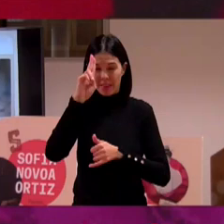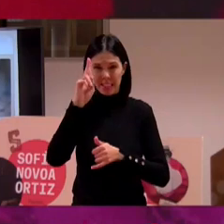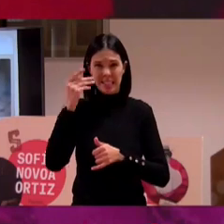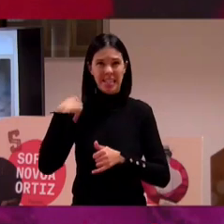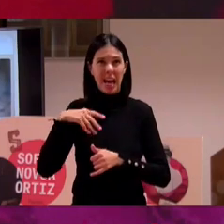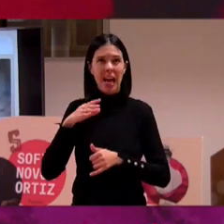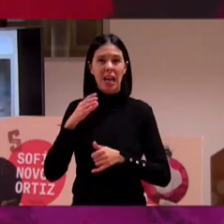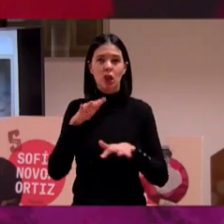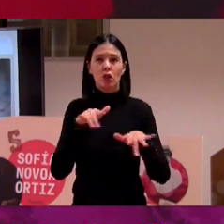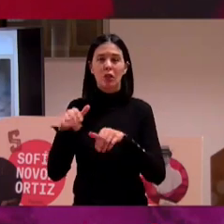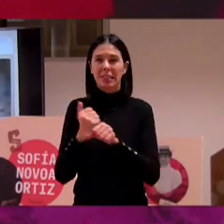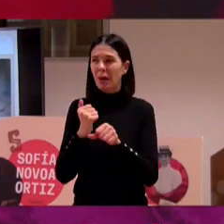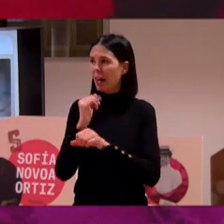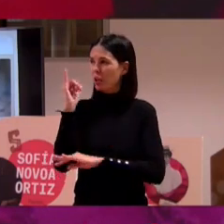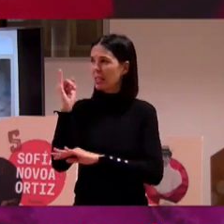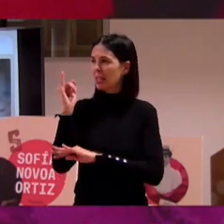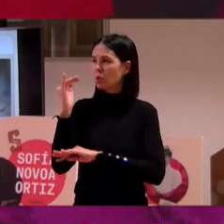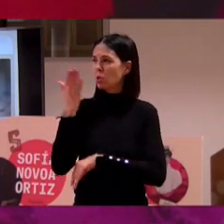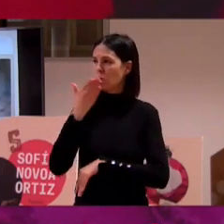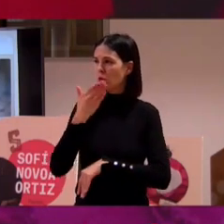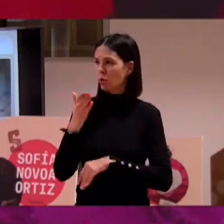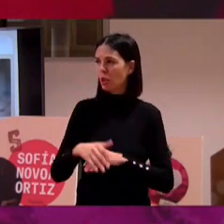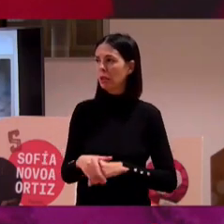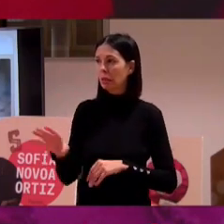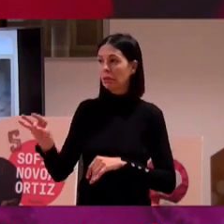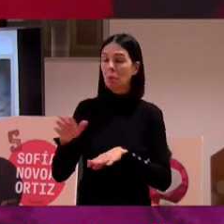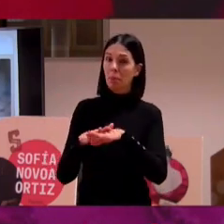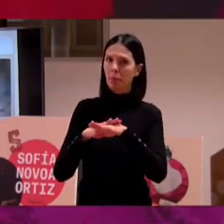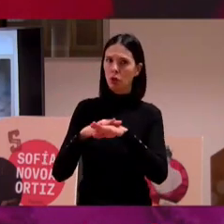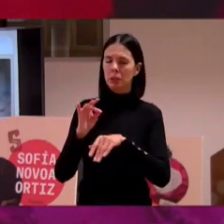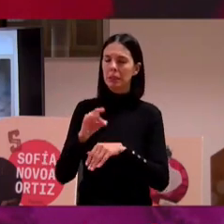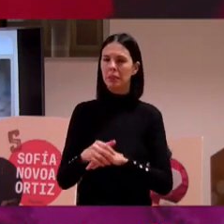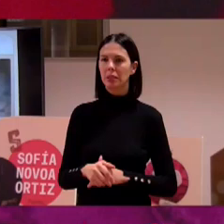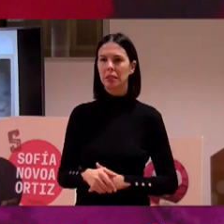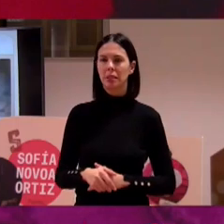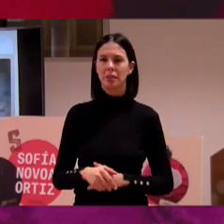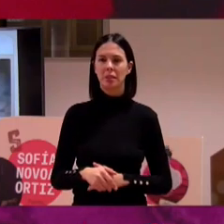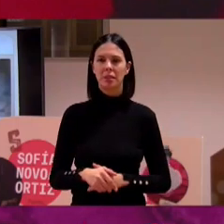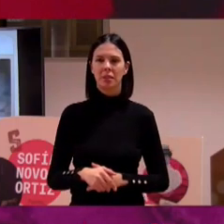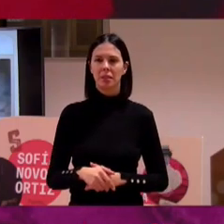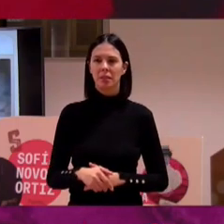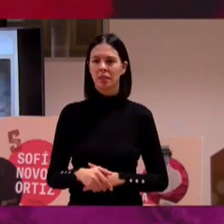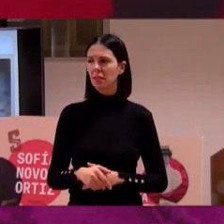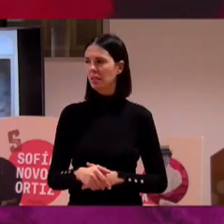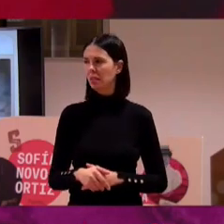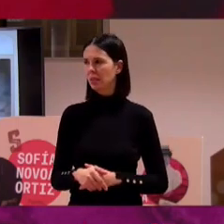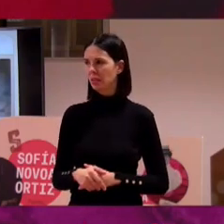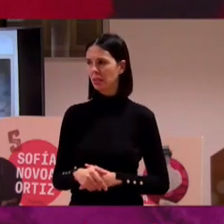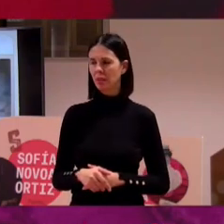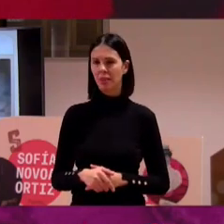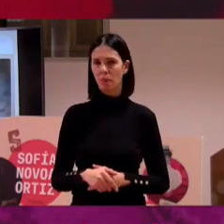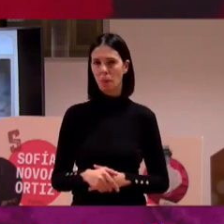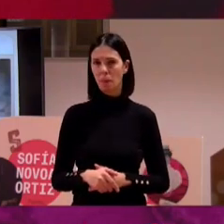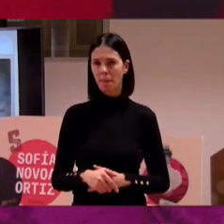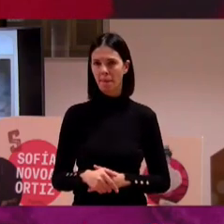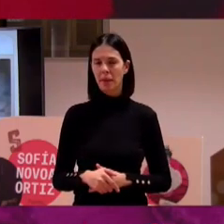traballando xa no Instituto Escola, no 31, sí. Que está, bueno, pues ten